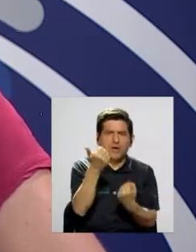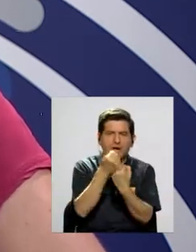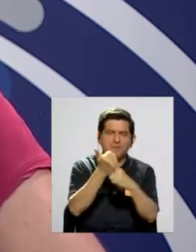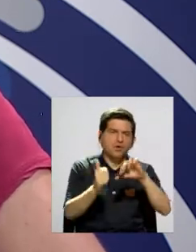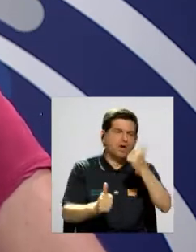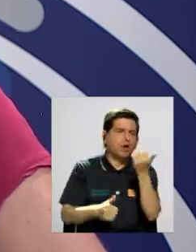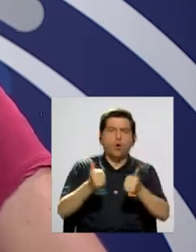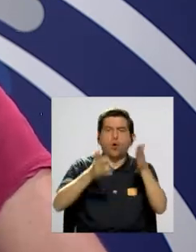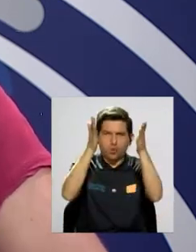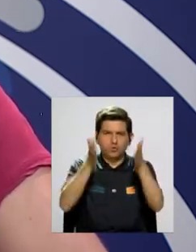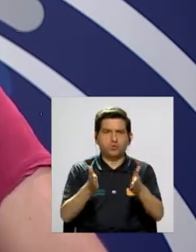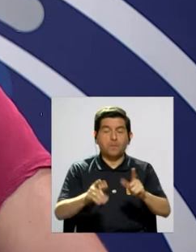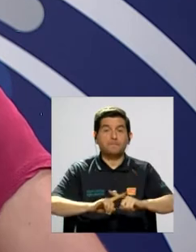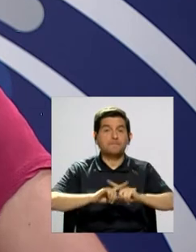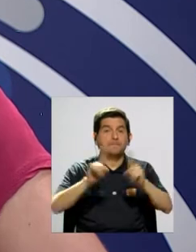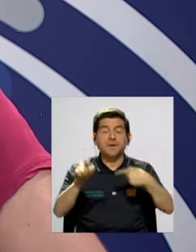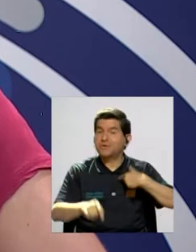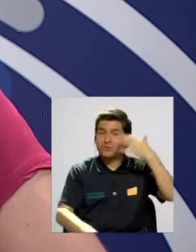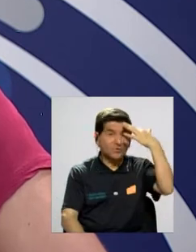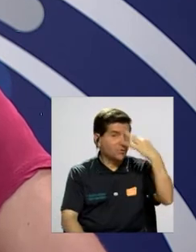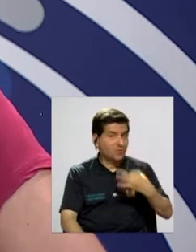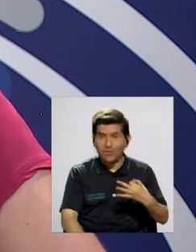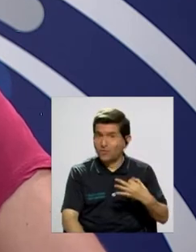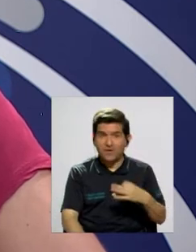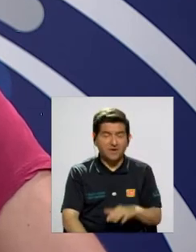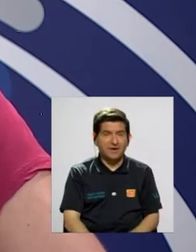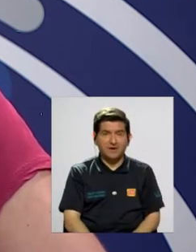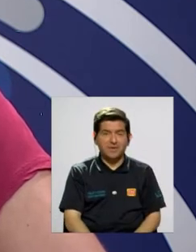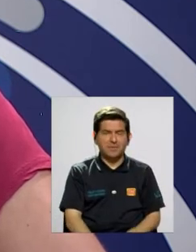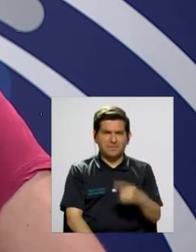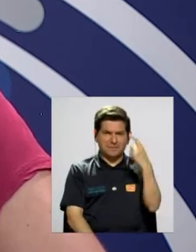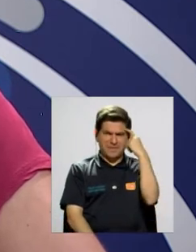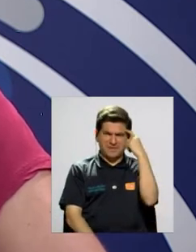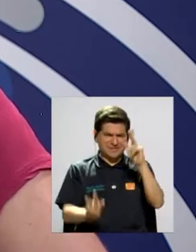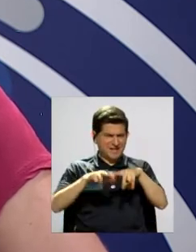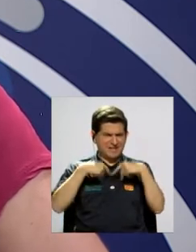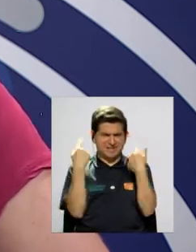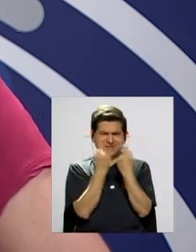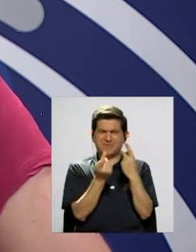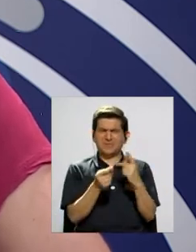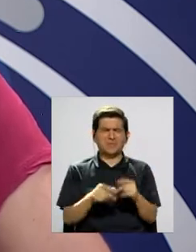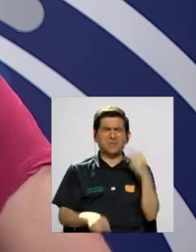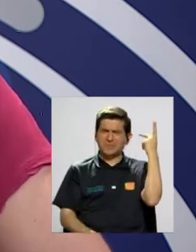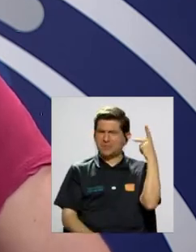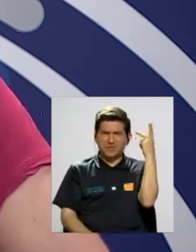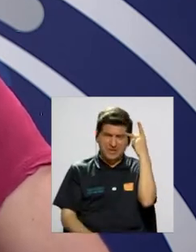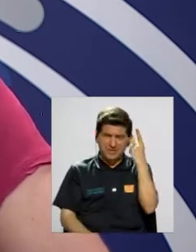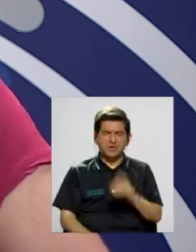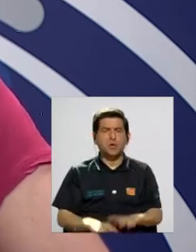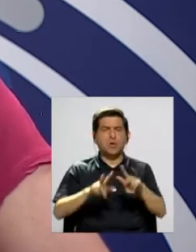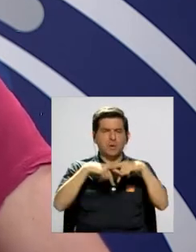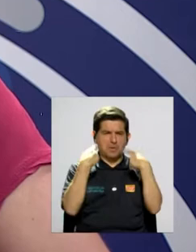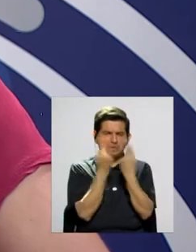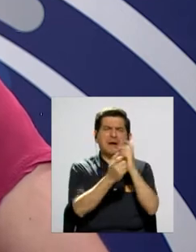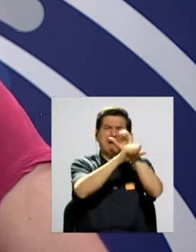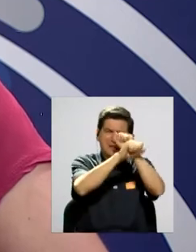otro candidato, pero no creo que sea tal cosa para los partidos políticos. O sea, yo creo que los partidos tradicionales, Liberación Nacional, la Unidad Social